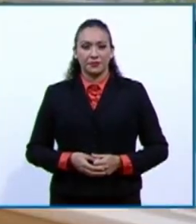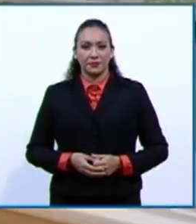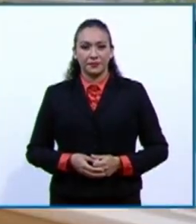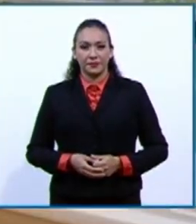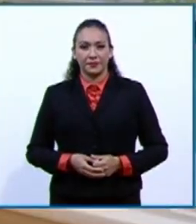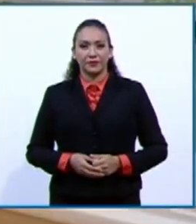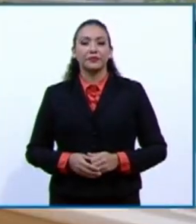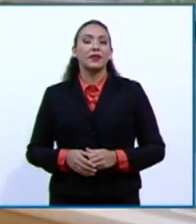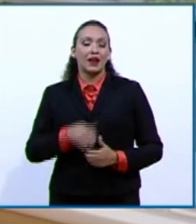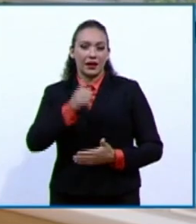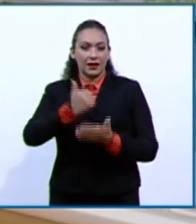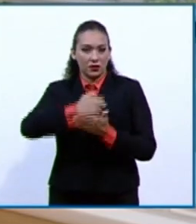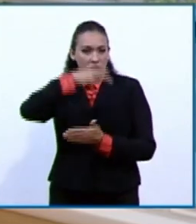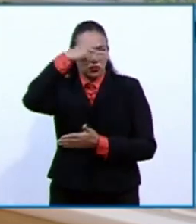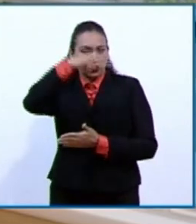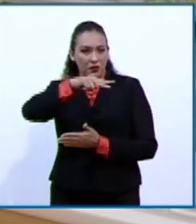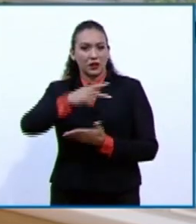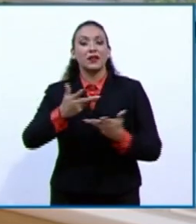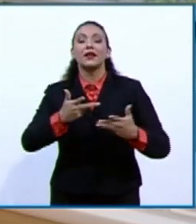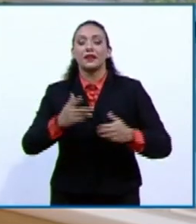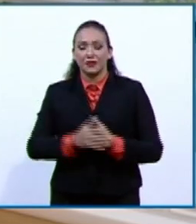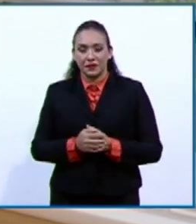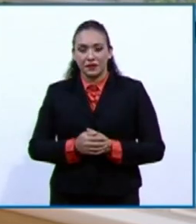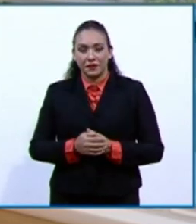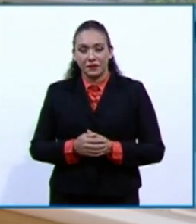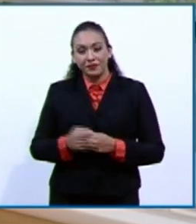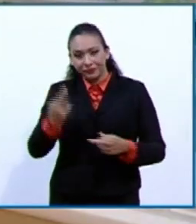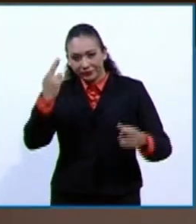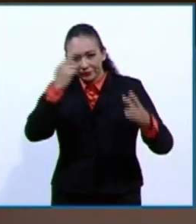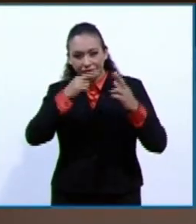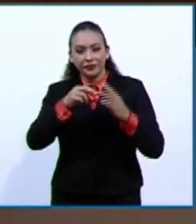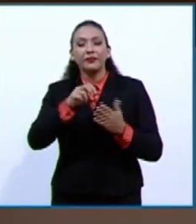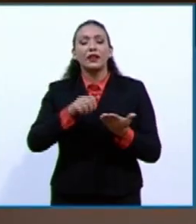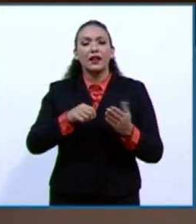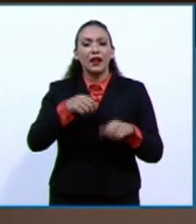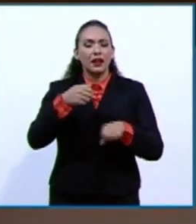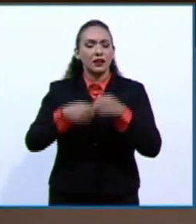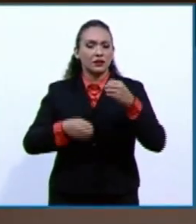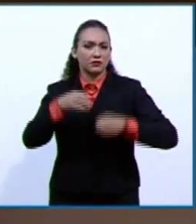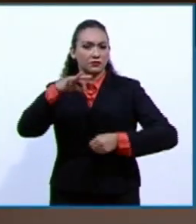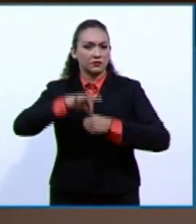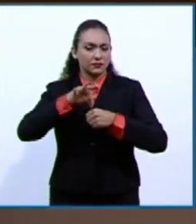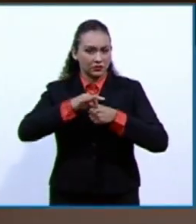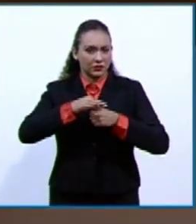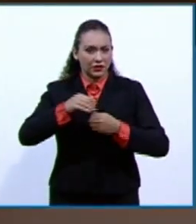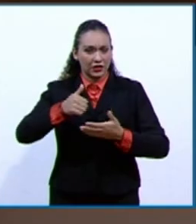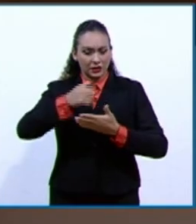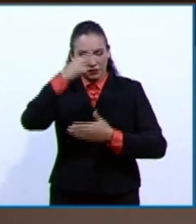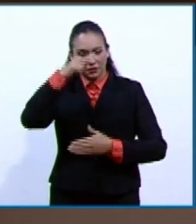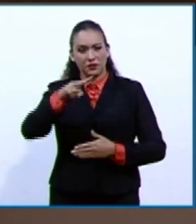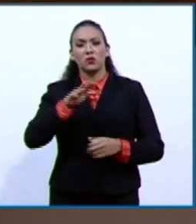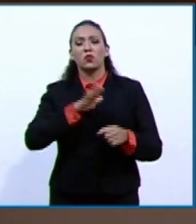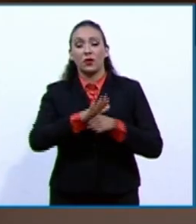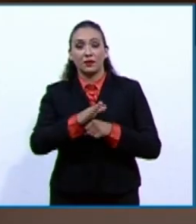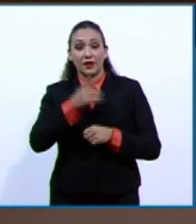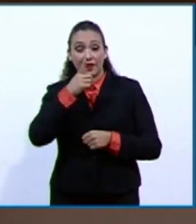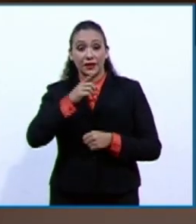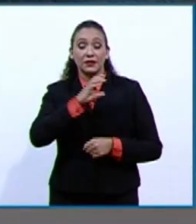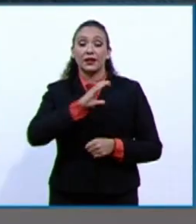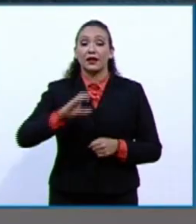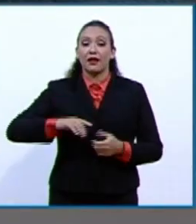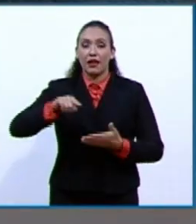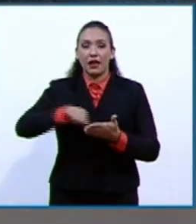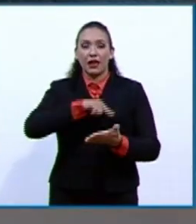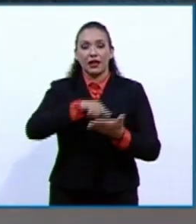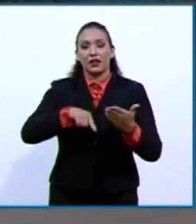La Sala Regional Ciudad de México revocó de manera lisa y llana la resolución del Tribunal Electoral Capitalino que anuló el triunfo de Alessandra